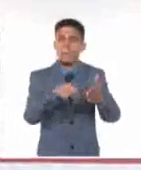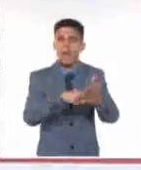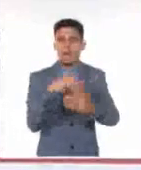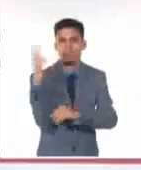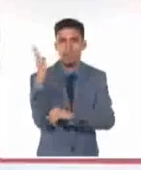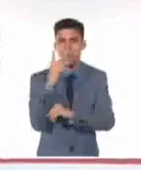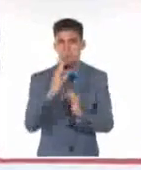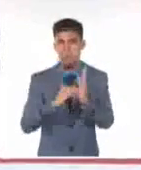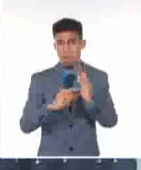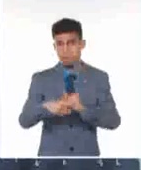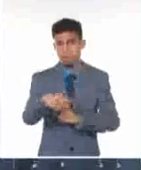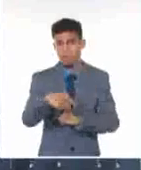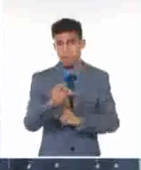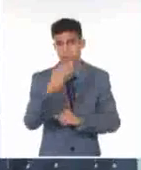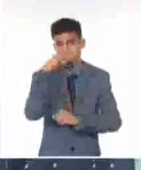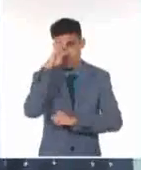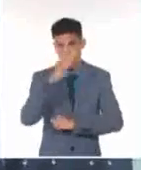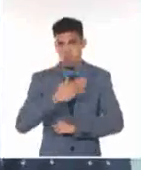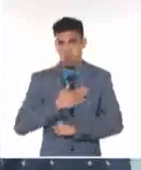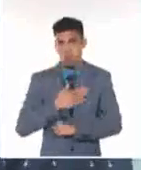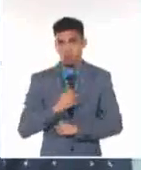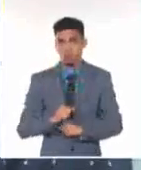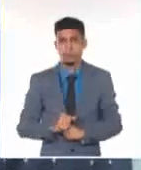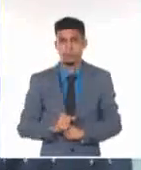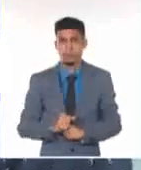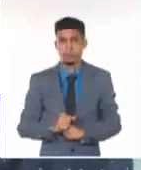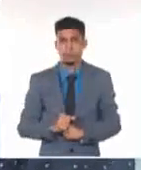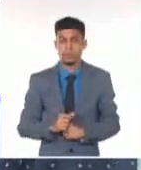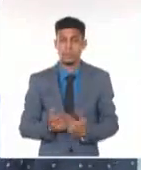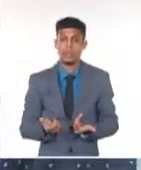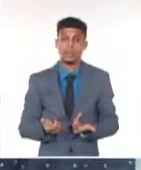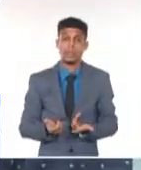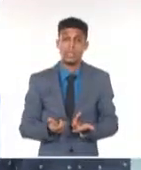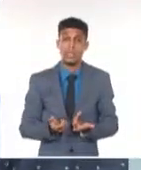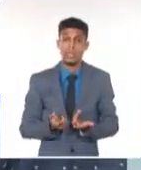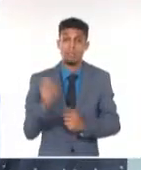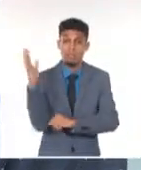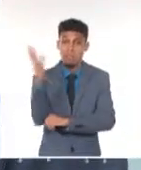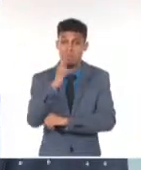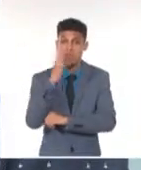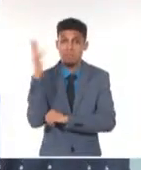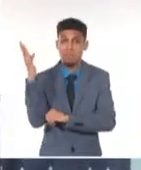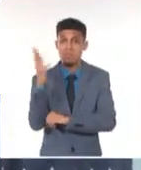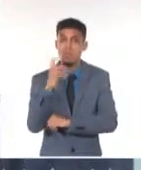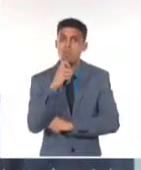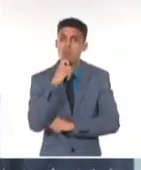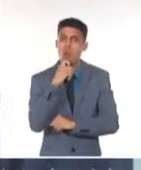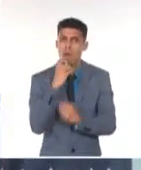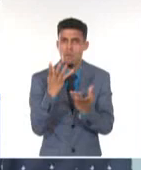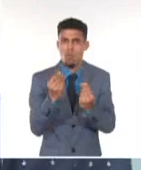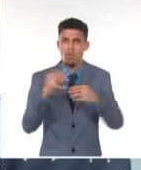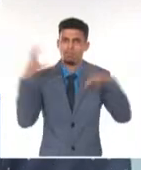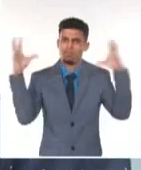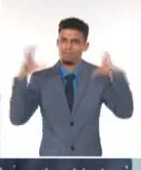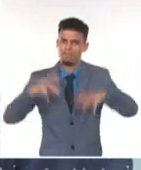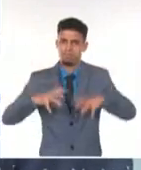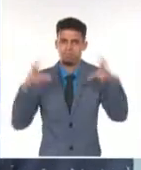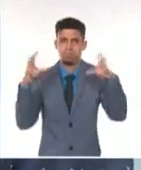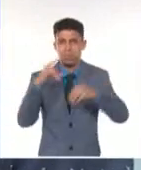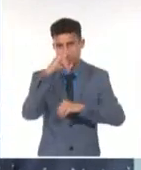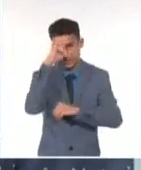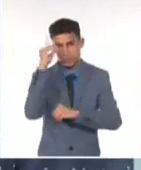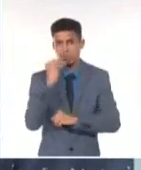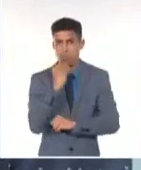meses en Cuba. Estamos previendo que sea una temporada con totales de precipitación muy altos.